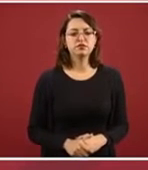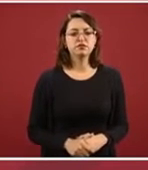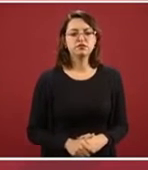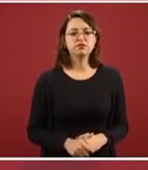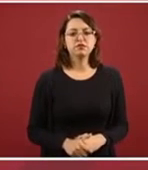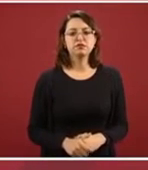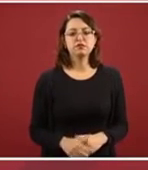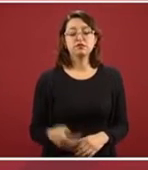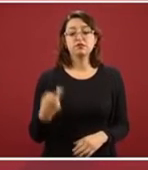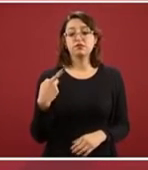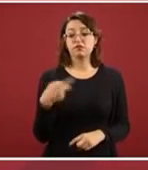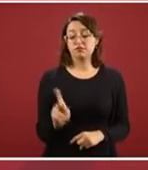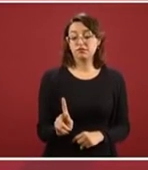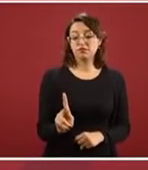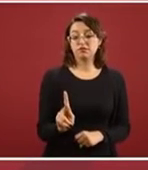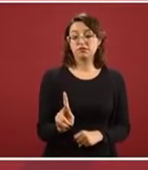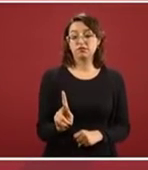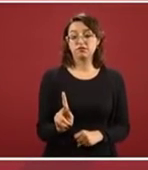grupos